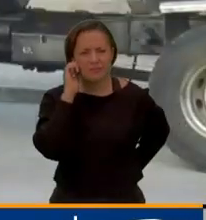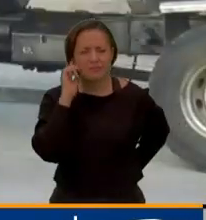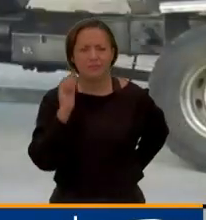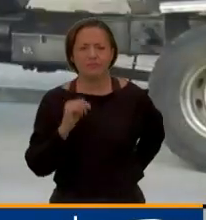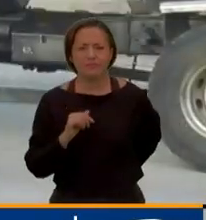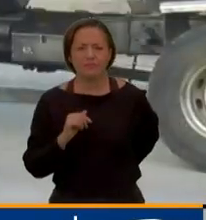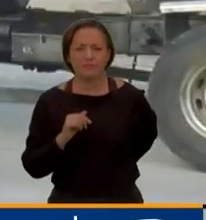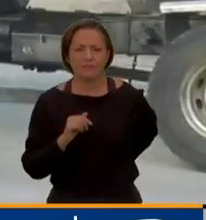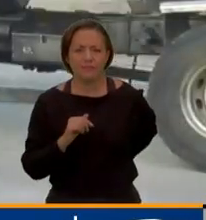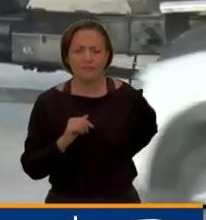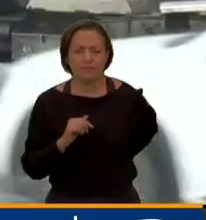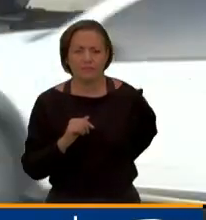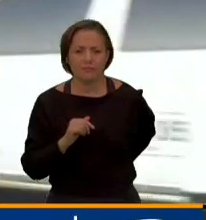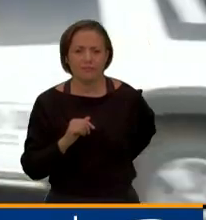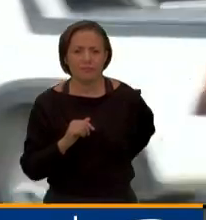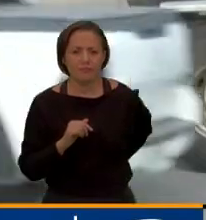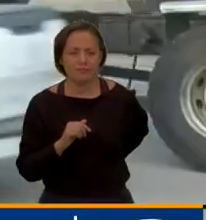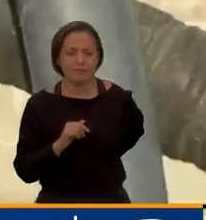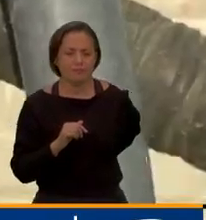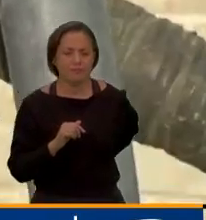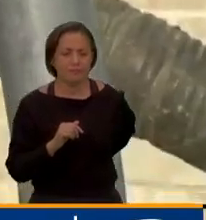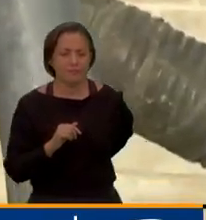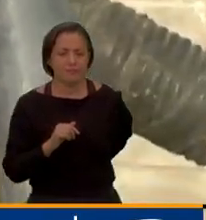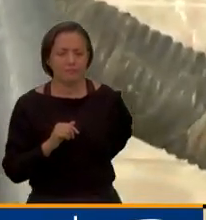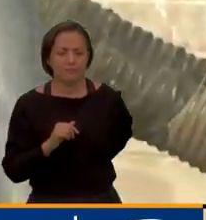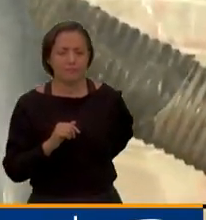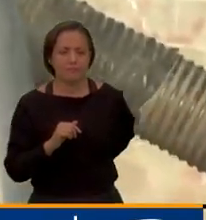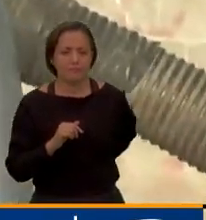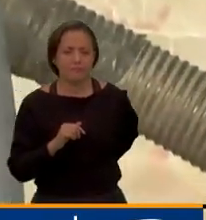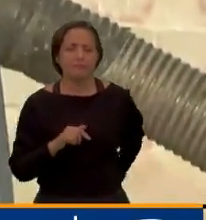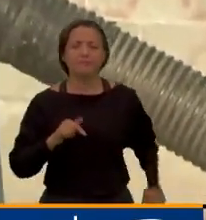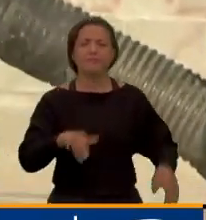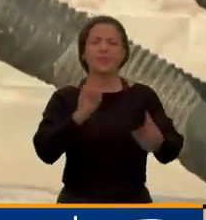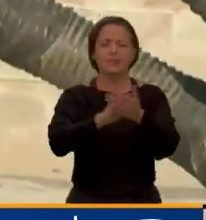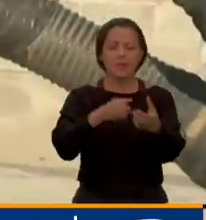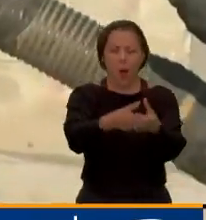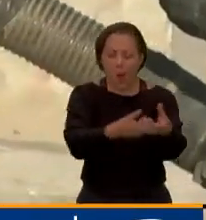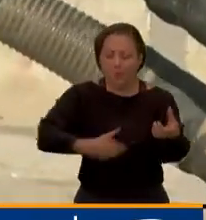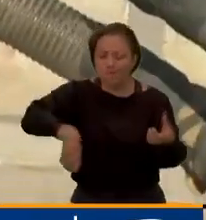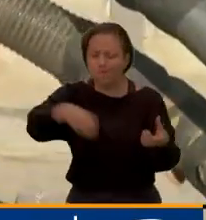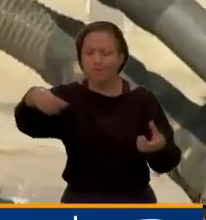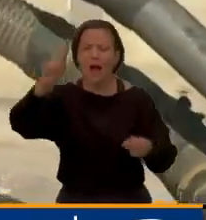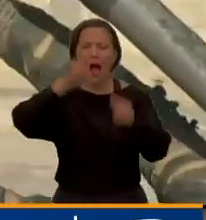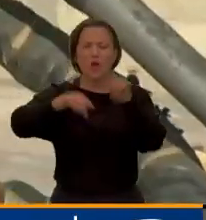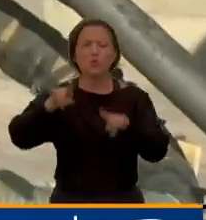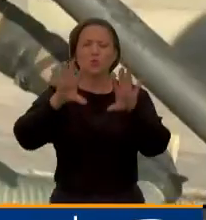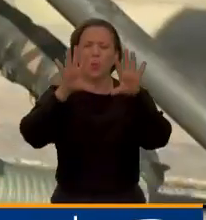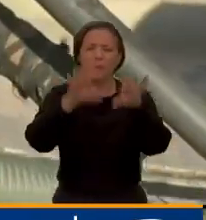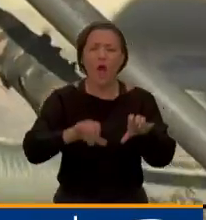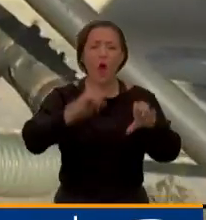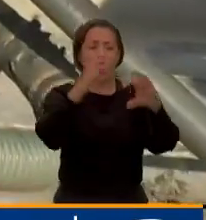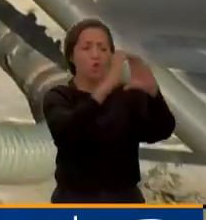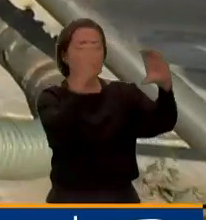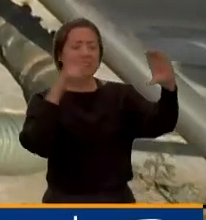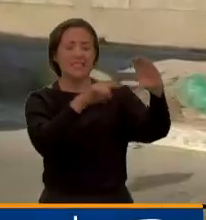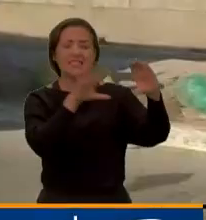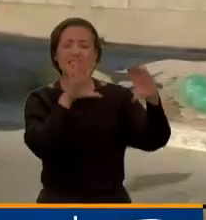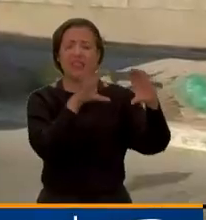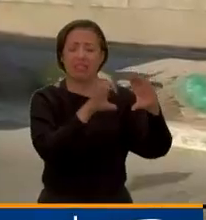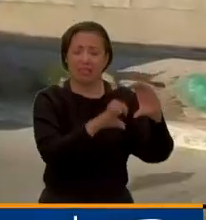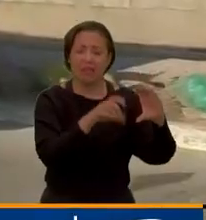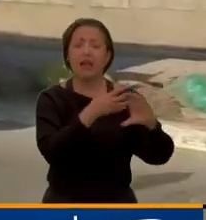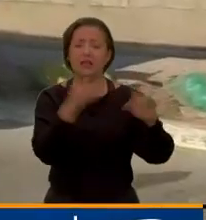venezolano, ya, se consigue eso más económico. Mangueras viejas y algunos con tanques oxidados hacían parte de la estructura de